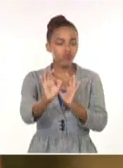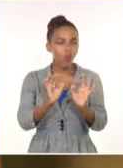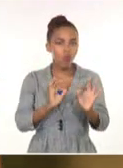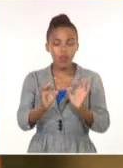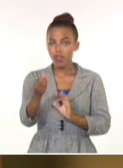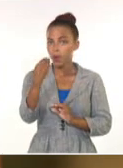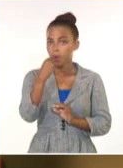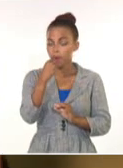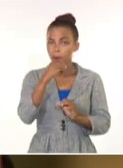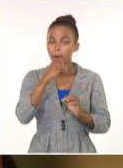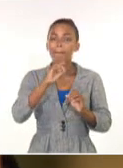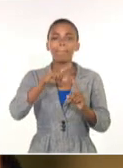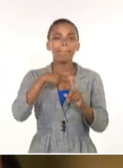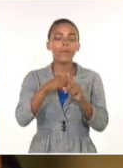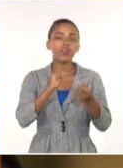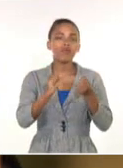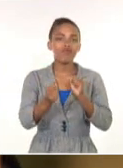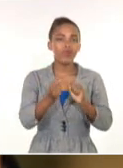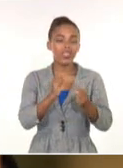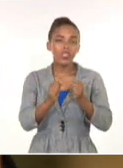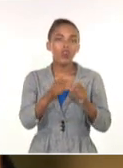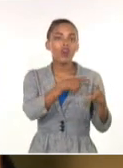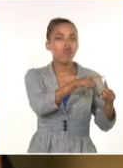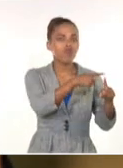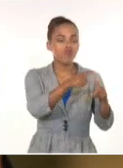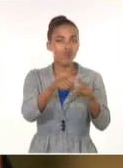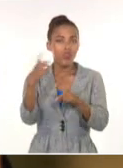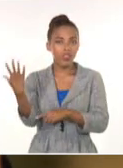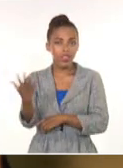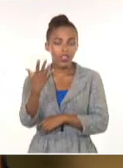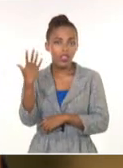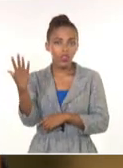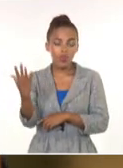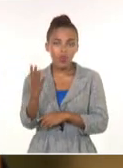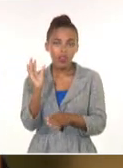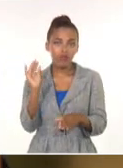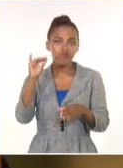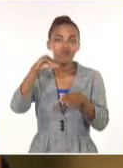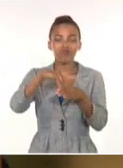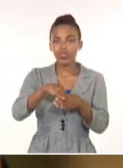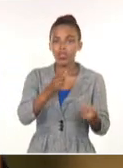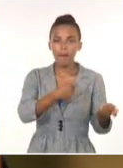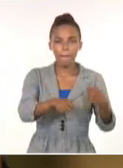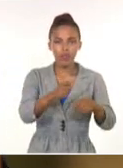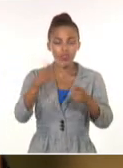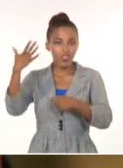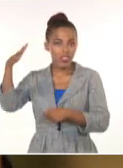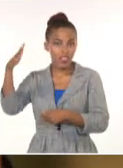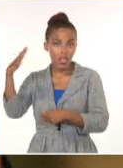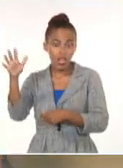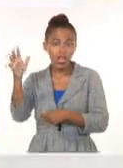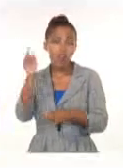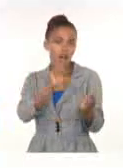recursos naturales, integrando en cada paso a la inversión extranjera como un socio esencial en la misión.